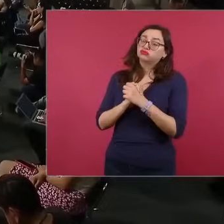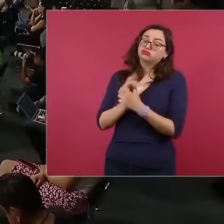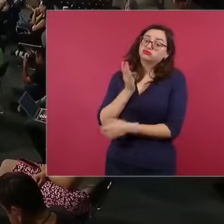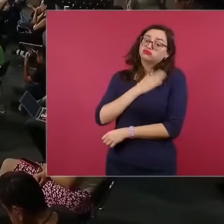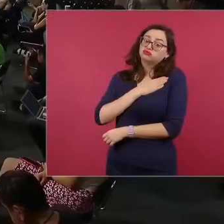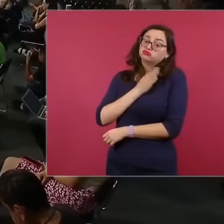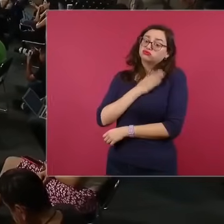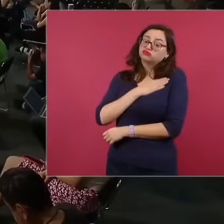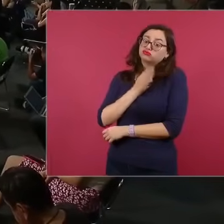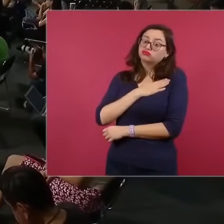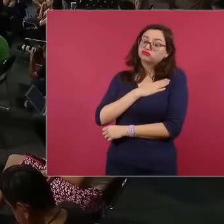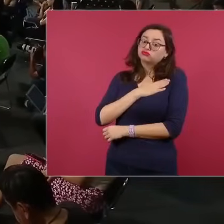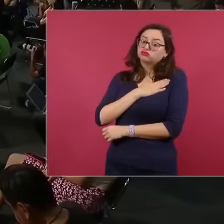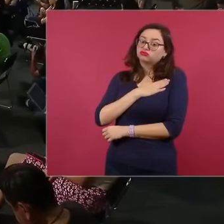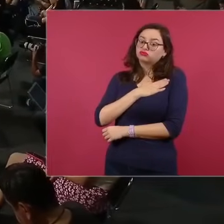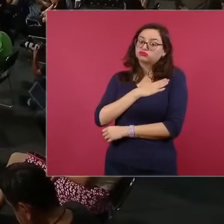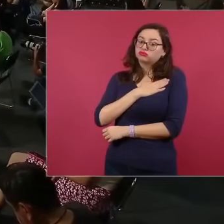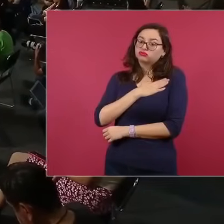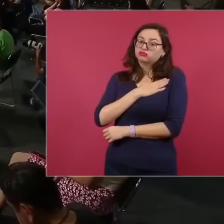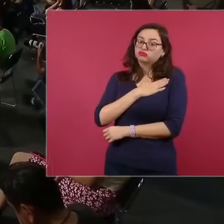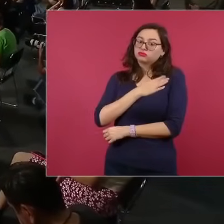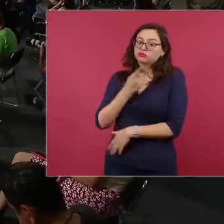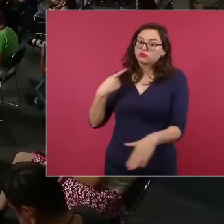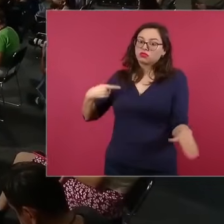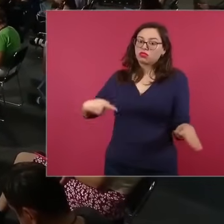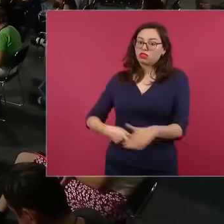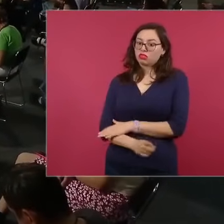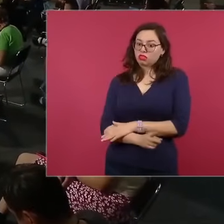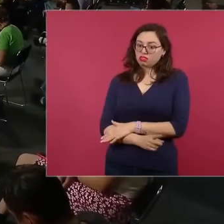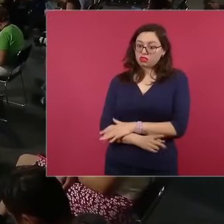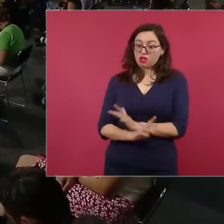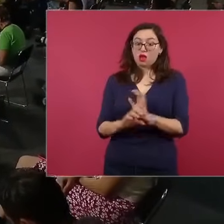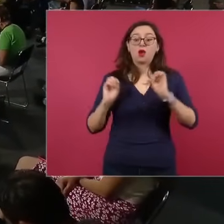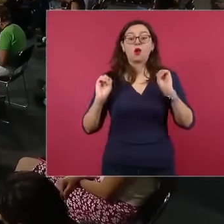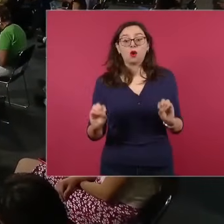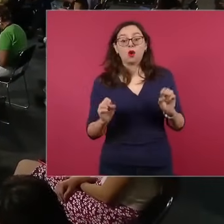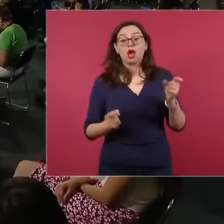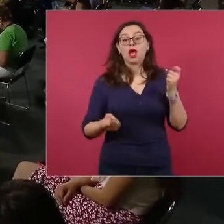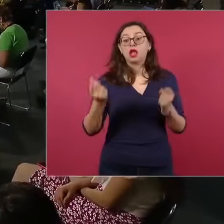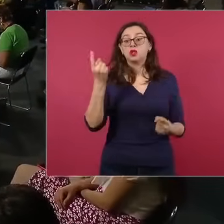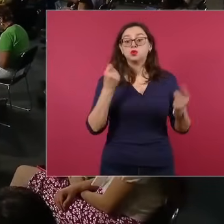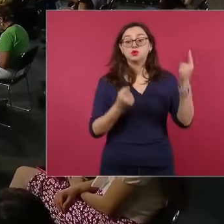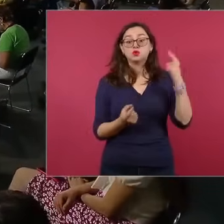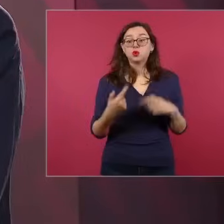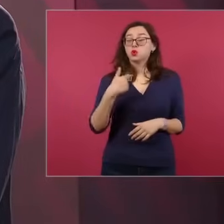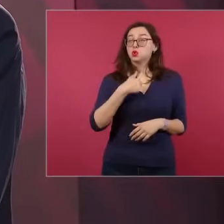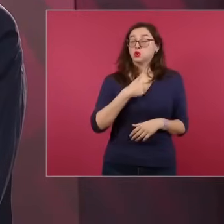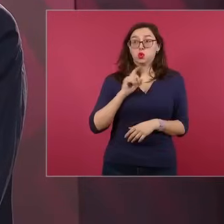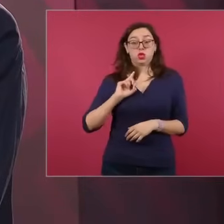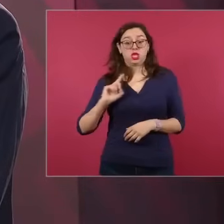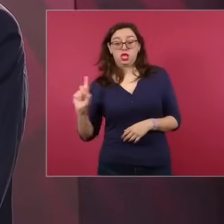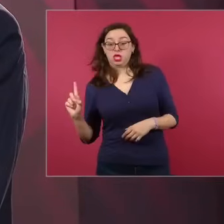Y eso de que no, yo soy del centro, yo soy de derecha,